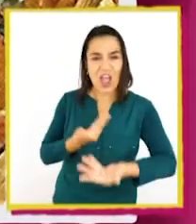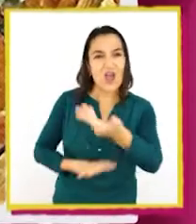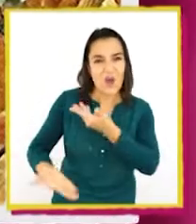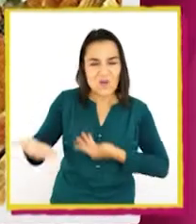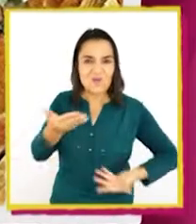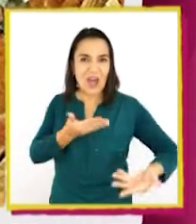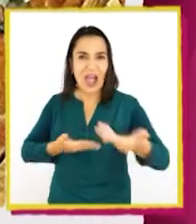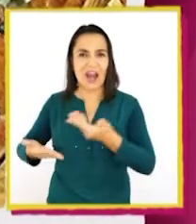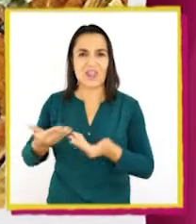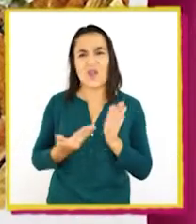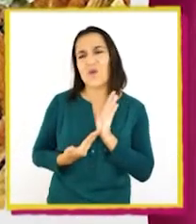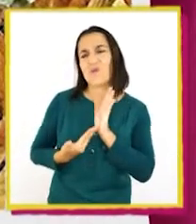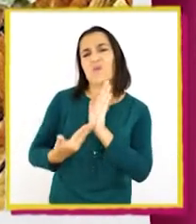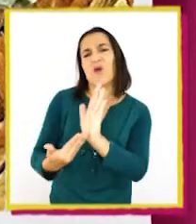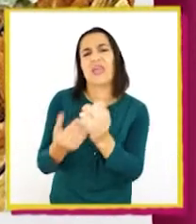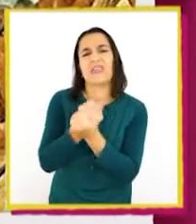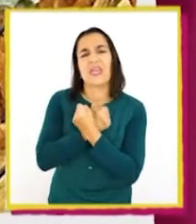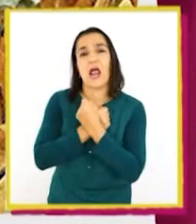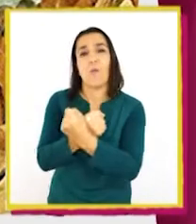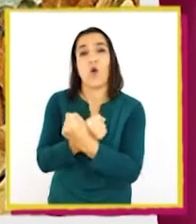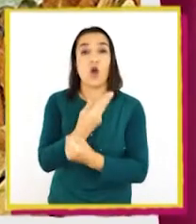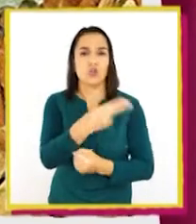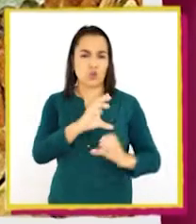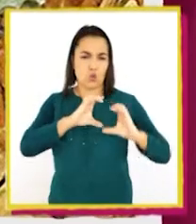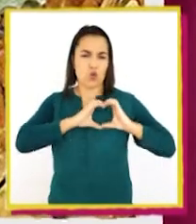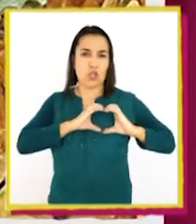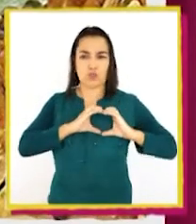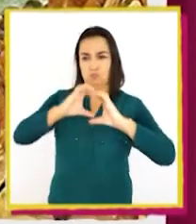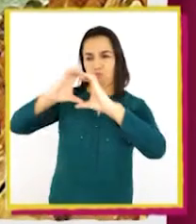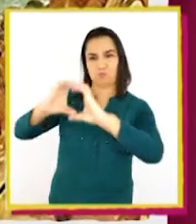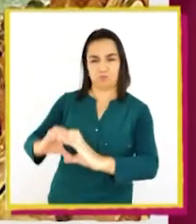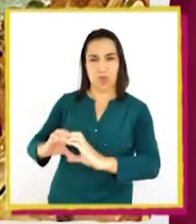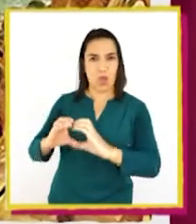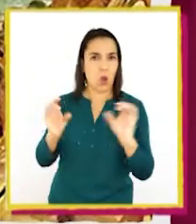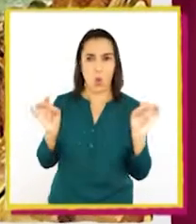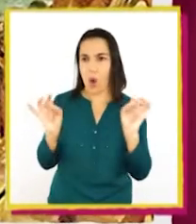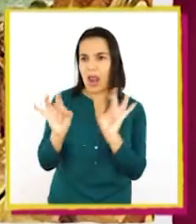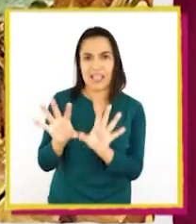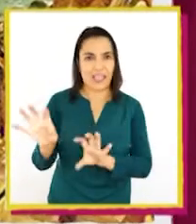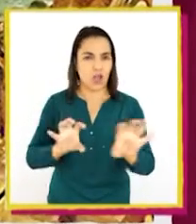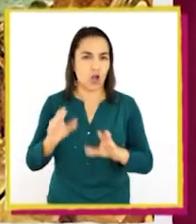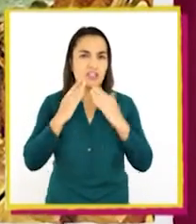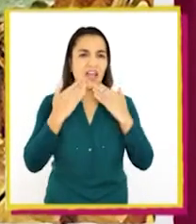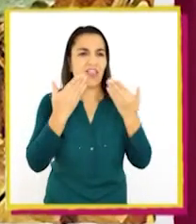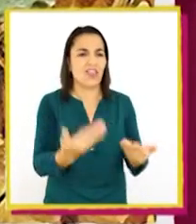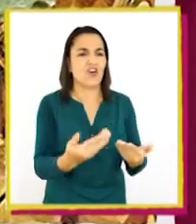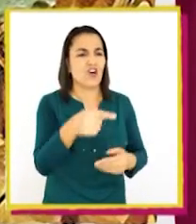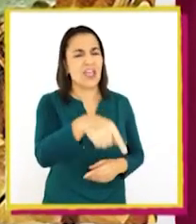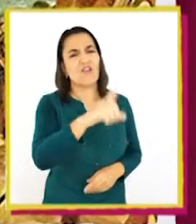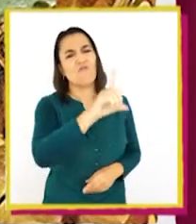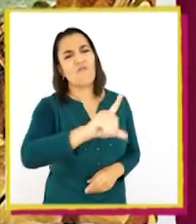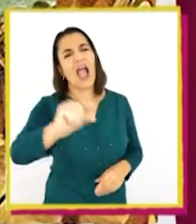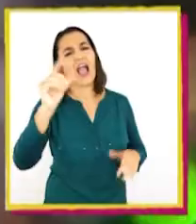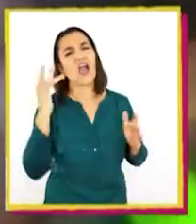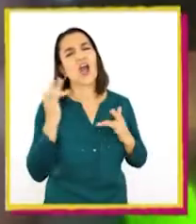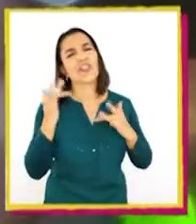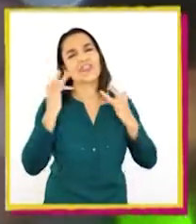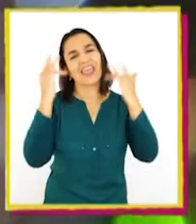cualquiera y muestran tanto amor que darían sus corazones. Y por cualquiera cosita que se les dé, se van